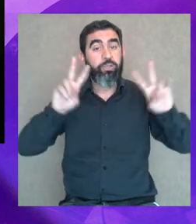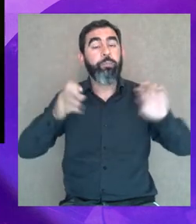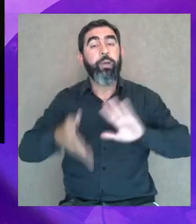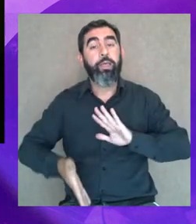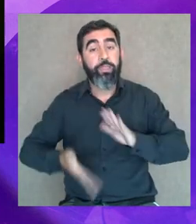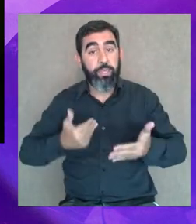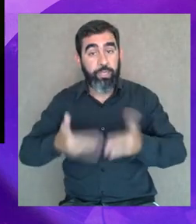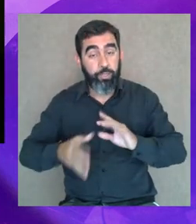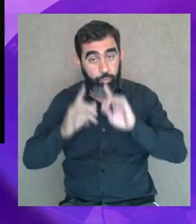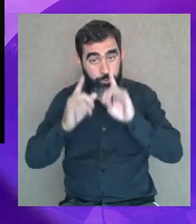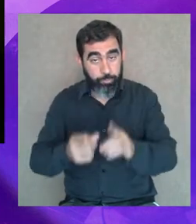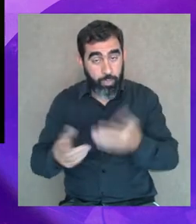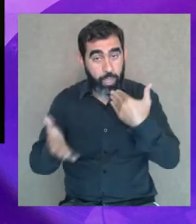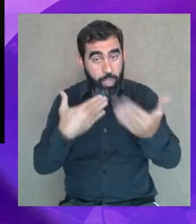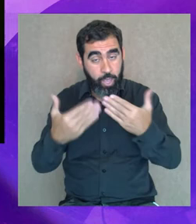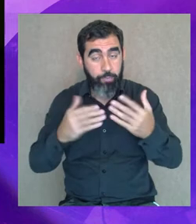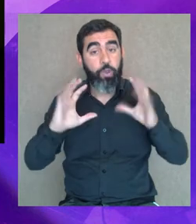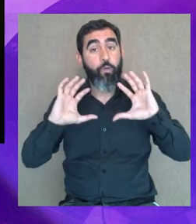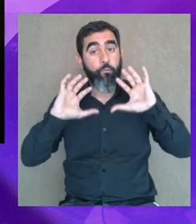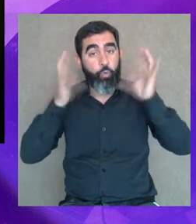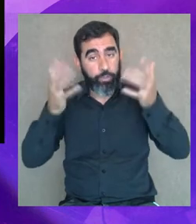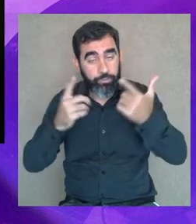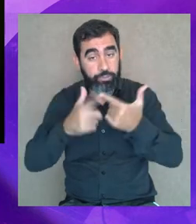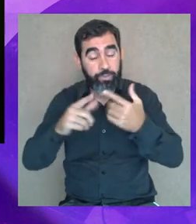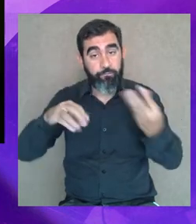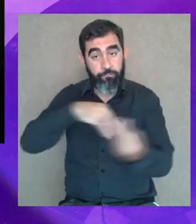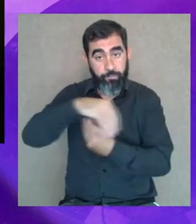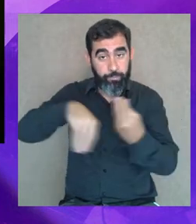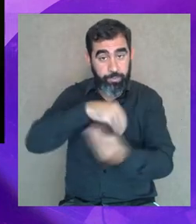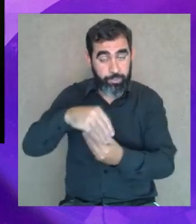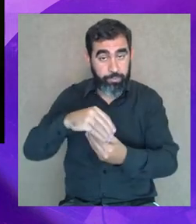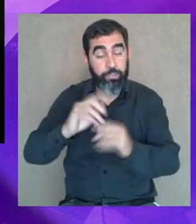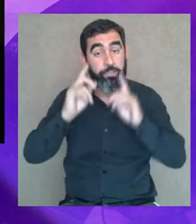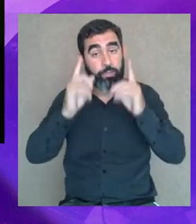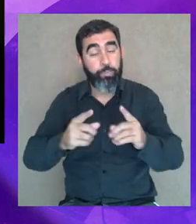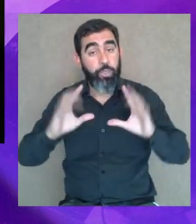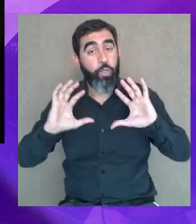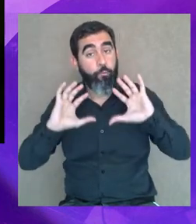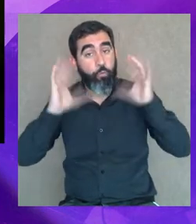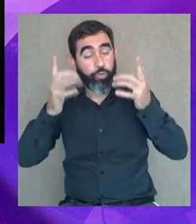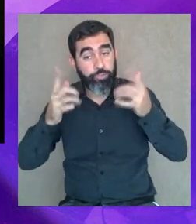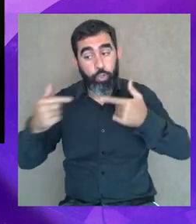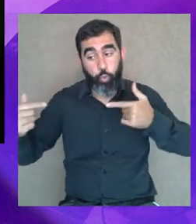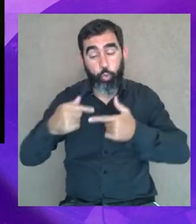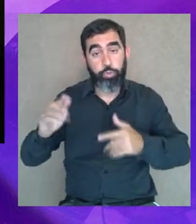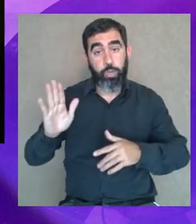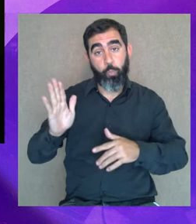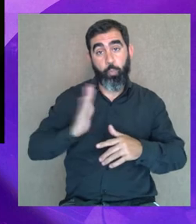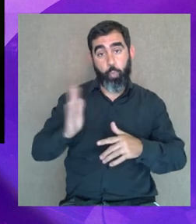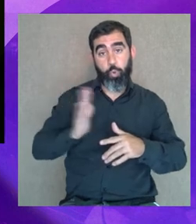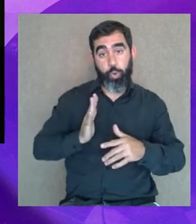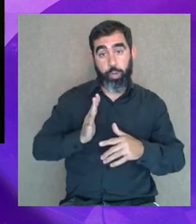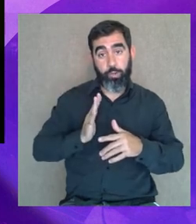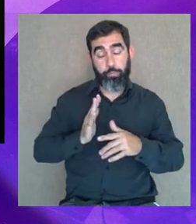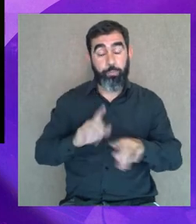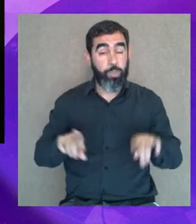de género estamos hablando de violencia intrafamiliar vamos a violencia contra la mujer